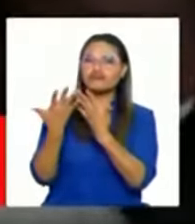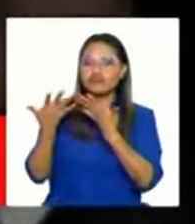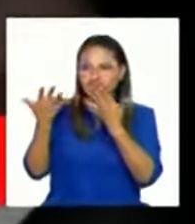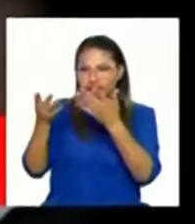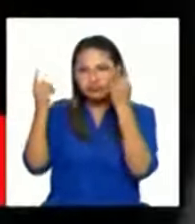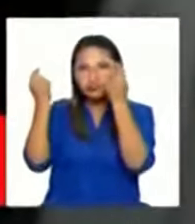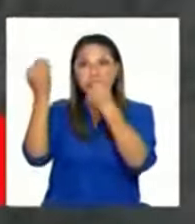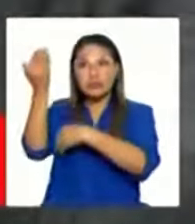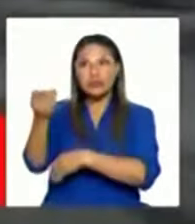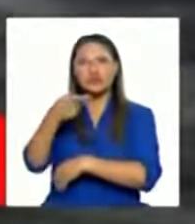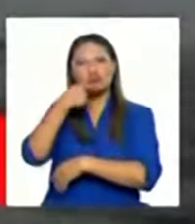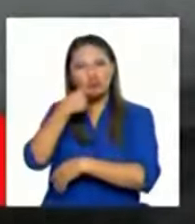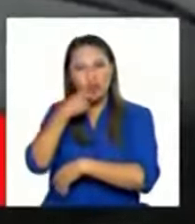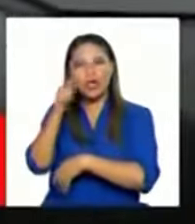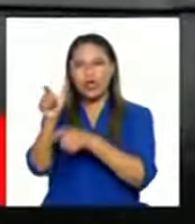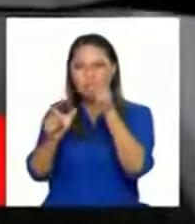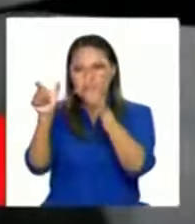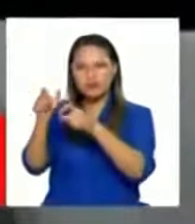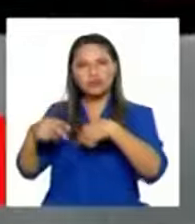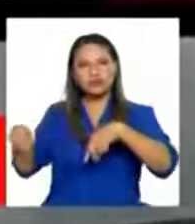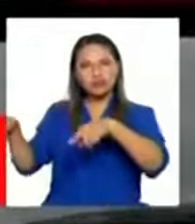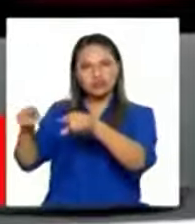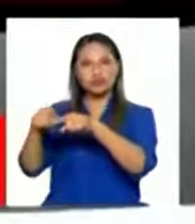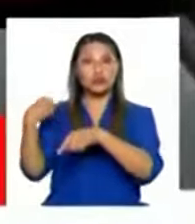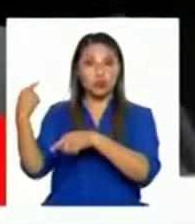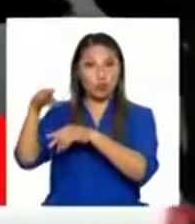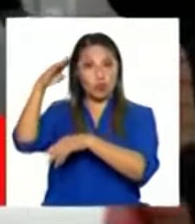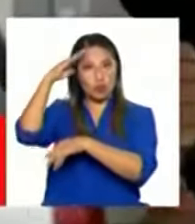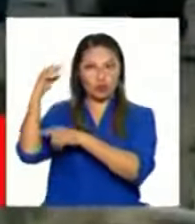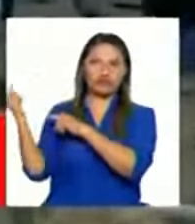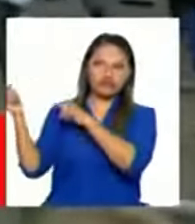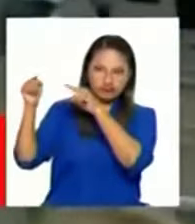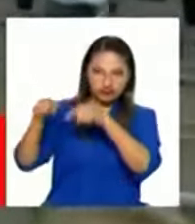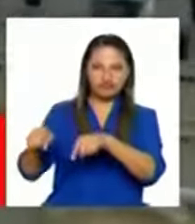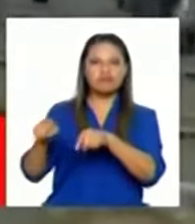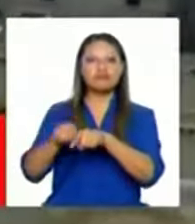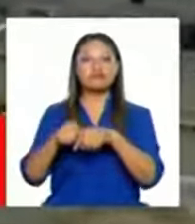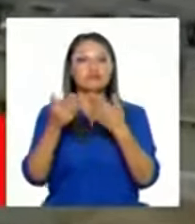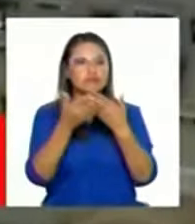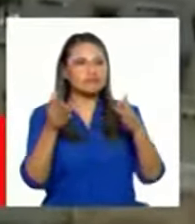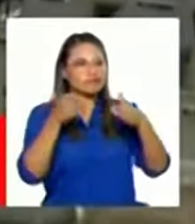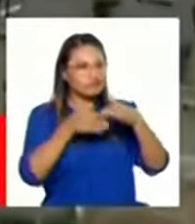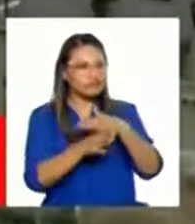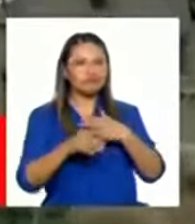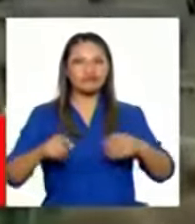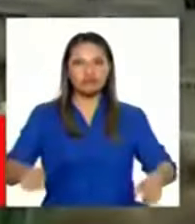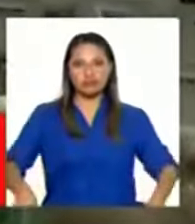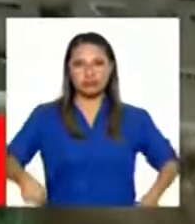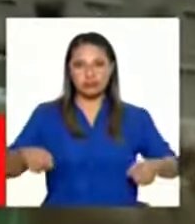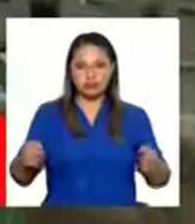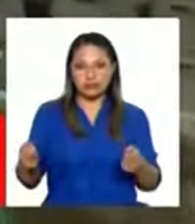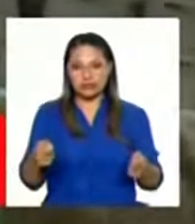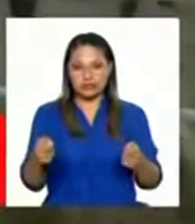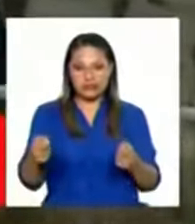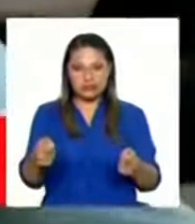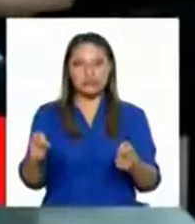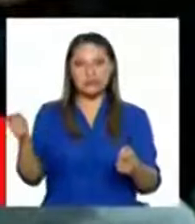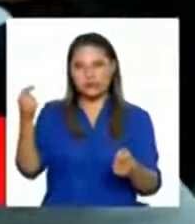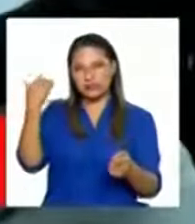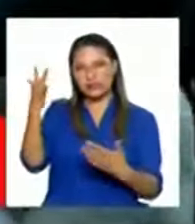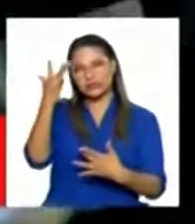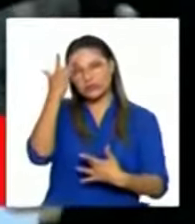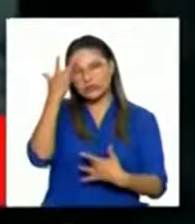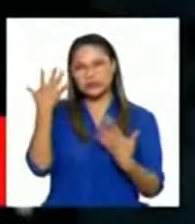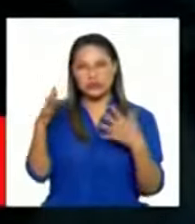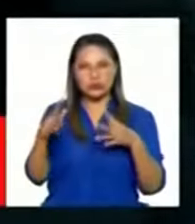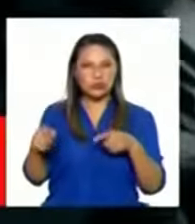las reclusas, personal y agentes policiales del penal. A su ingreso en silla de ruedas por sus problemas ya conocidos de movilidad,